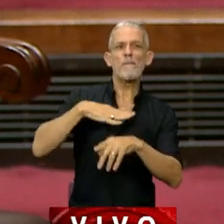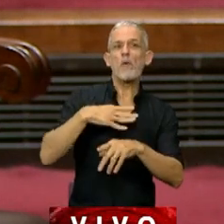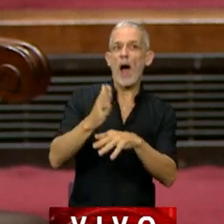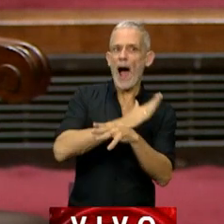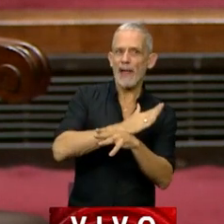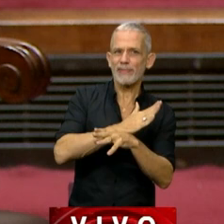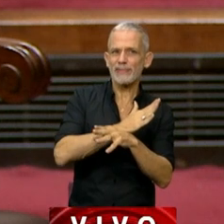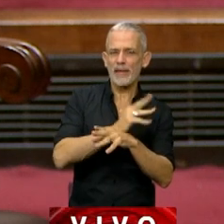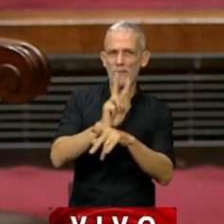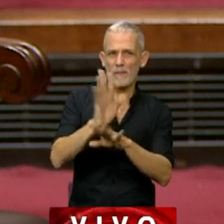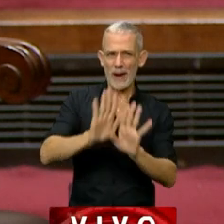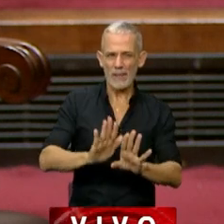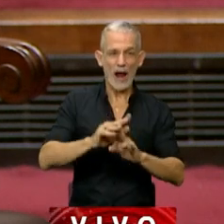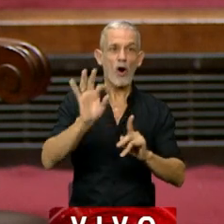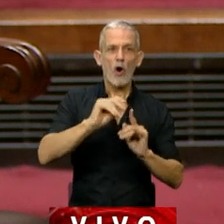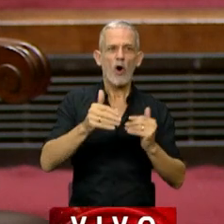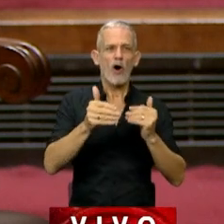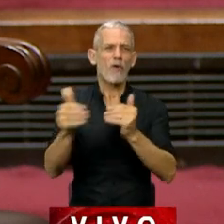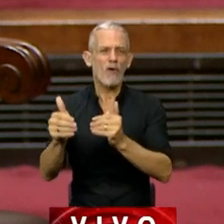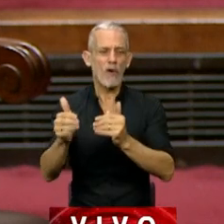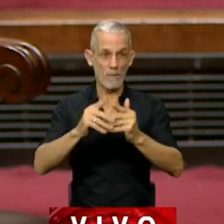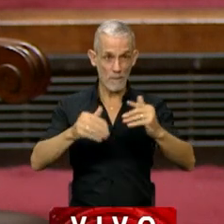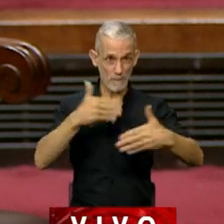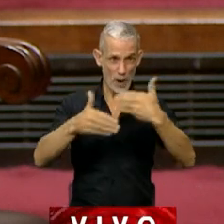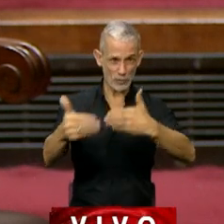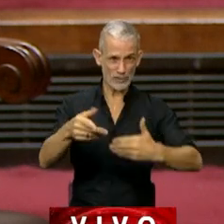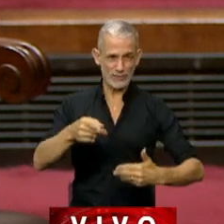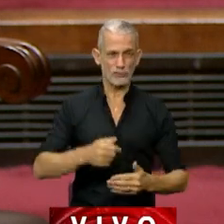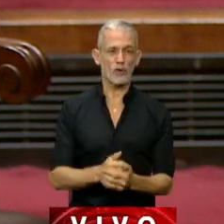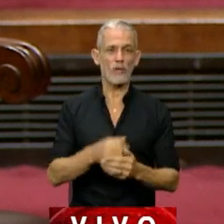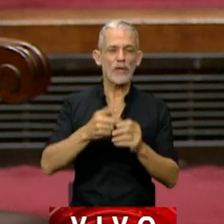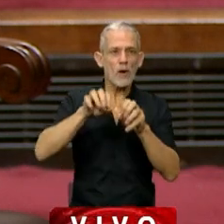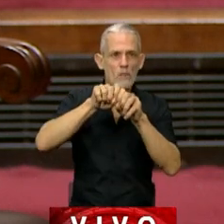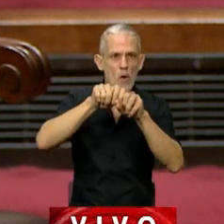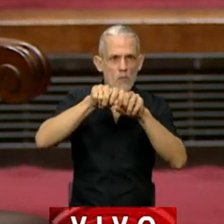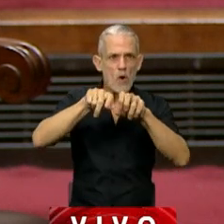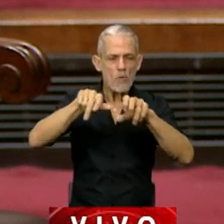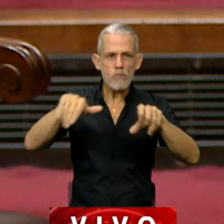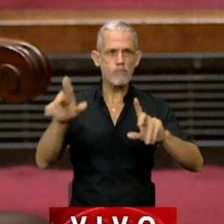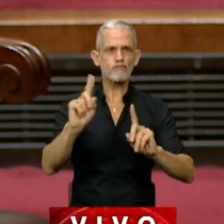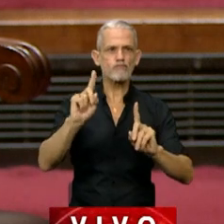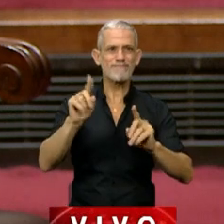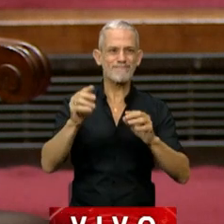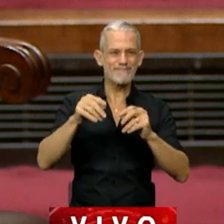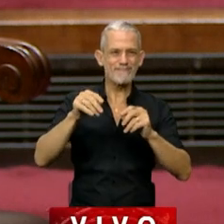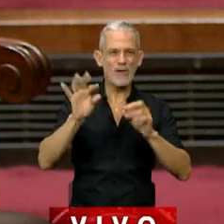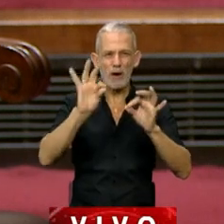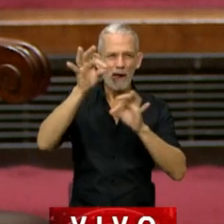preventivamente o retrasar el proceso de expansión de este tipo